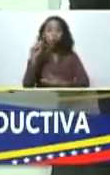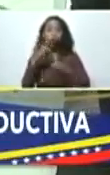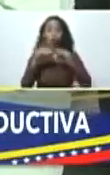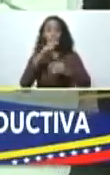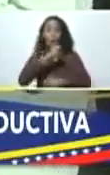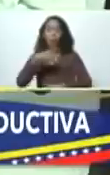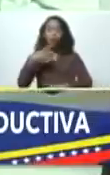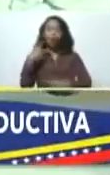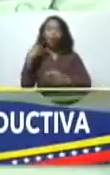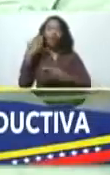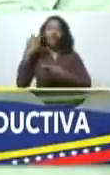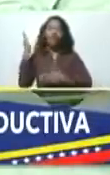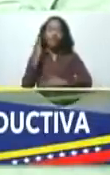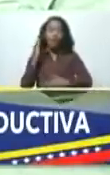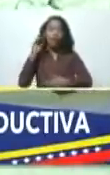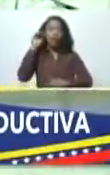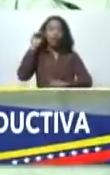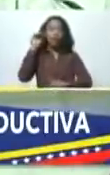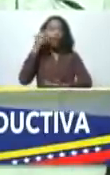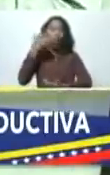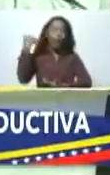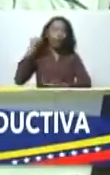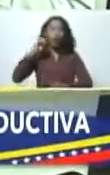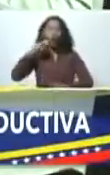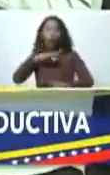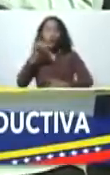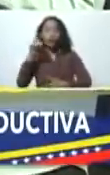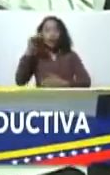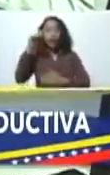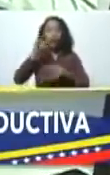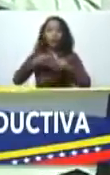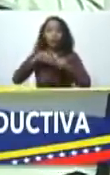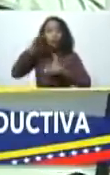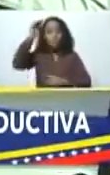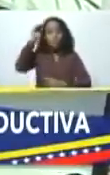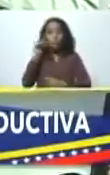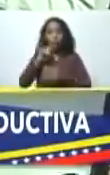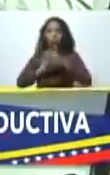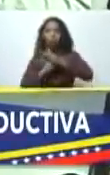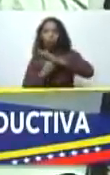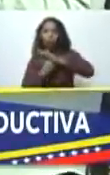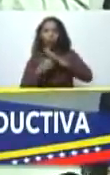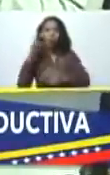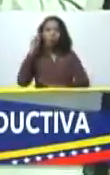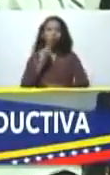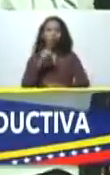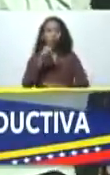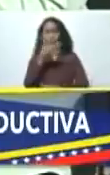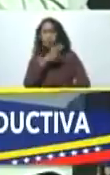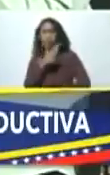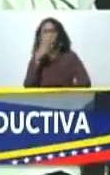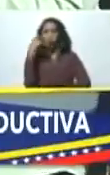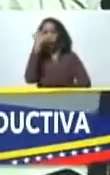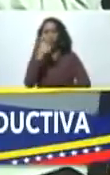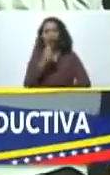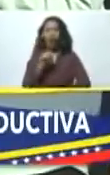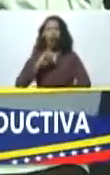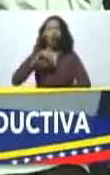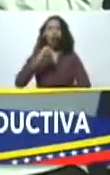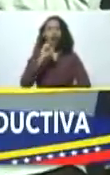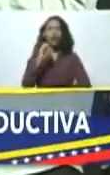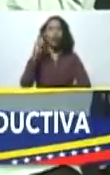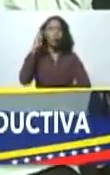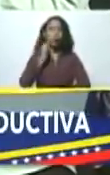del libertador. Así es, y el tamaño también lo y certifica. Y el tamaño, te pareces a Bolívar, ¿vale? Así es, presidente. José Bolívar,